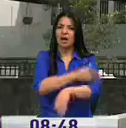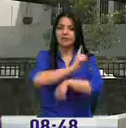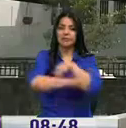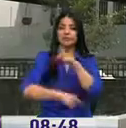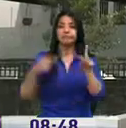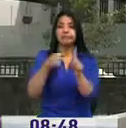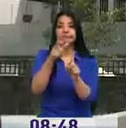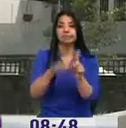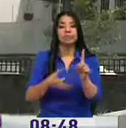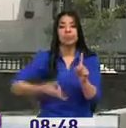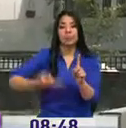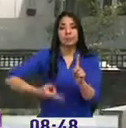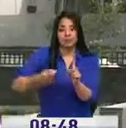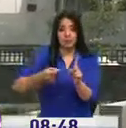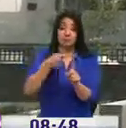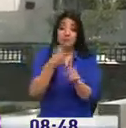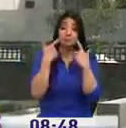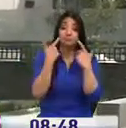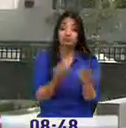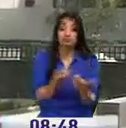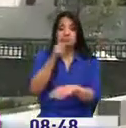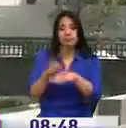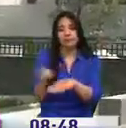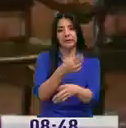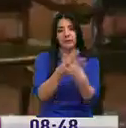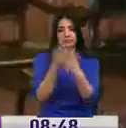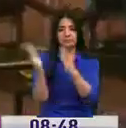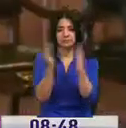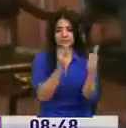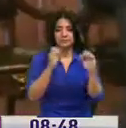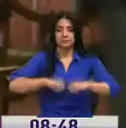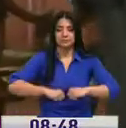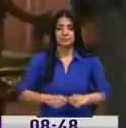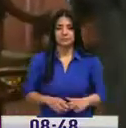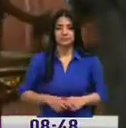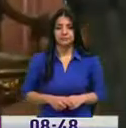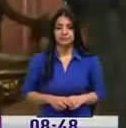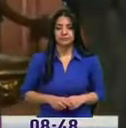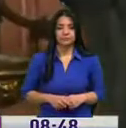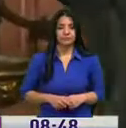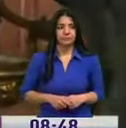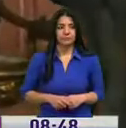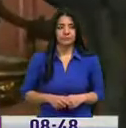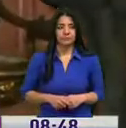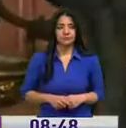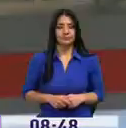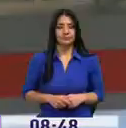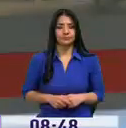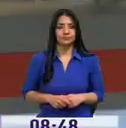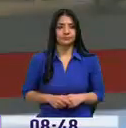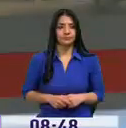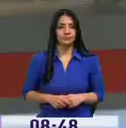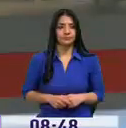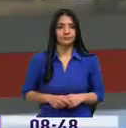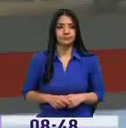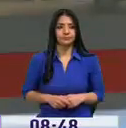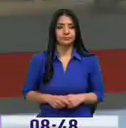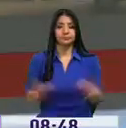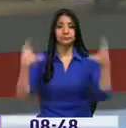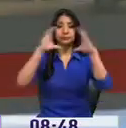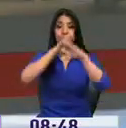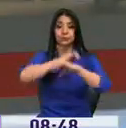Alvarado. La Fiscalía solicitará se dicte la prisión preventiva, informó Héctor Romero. En horas de la